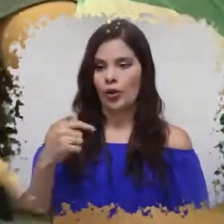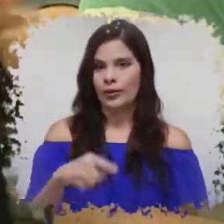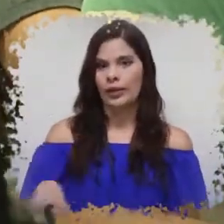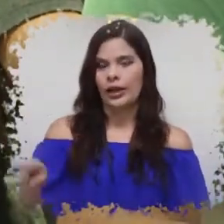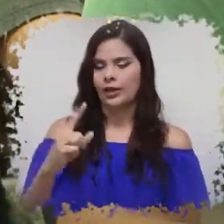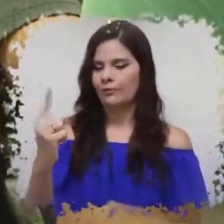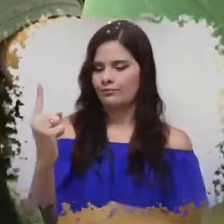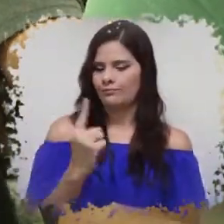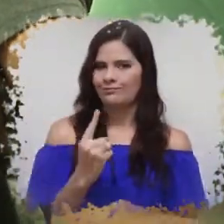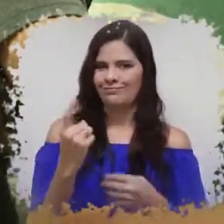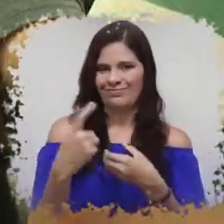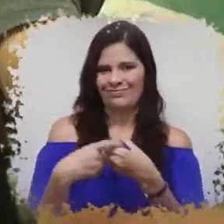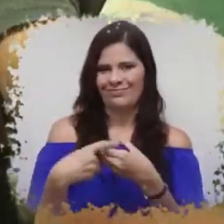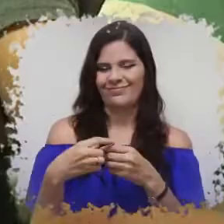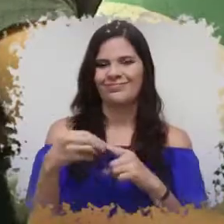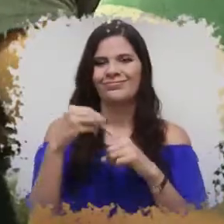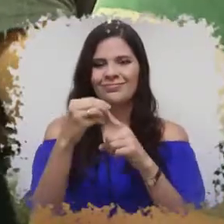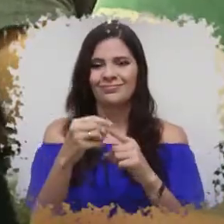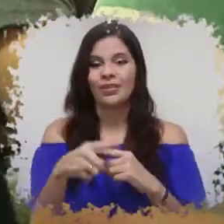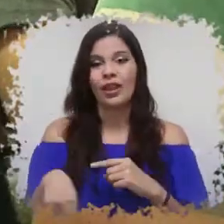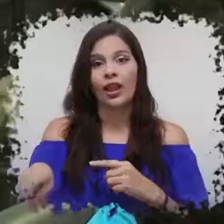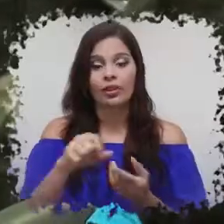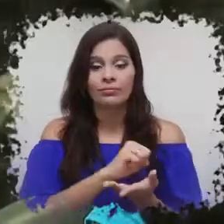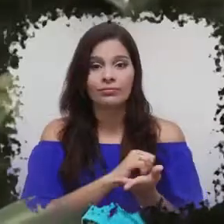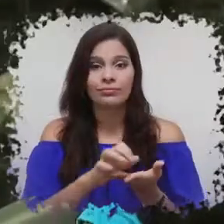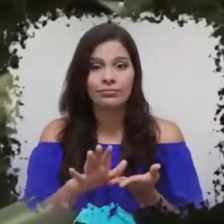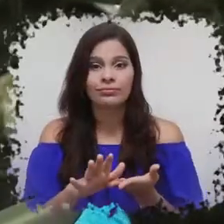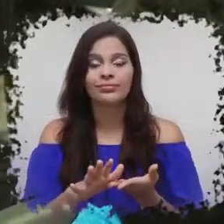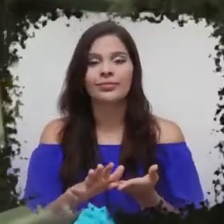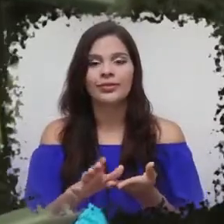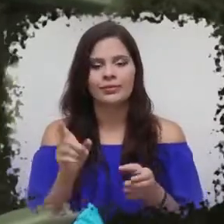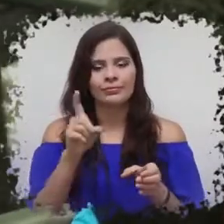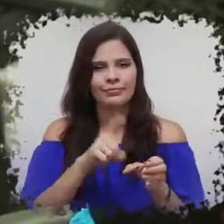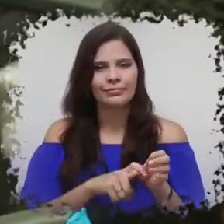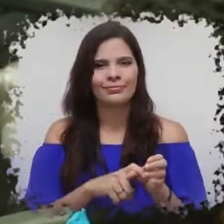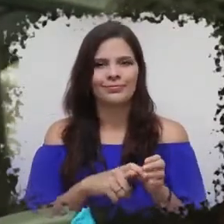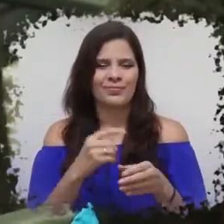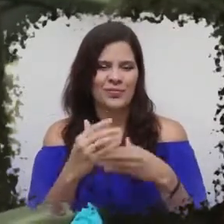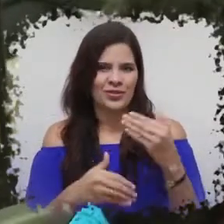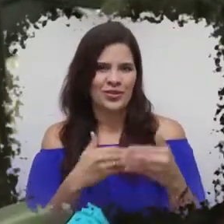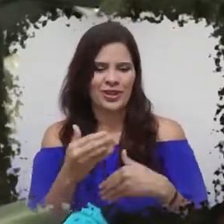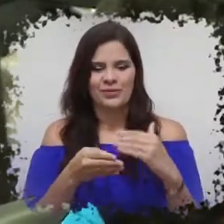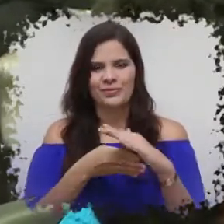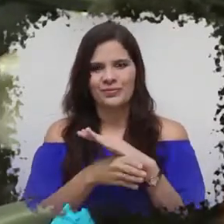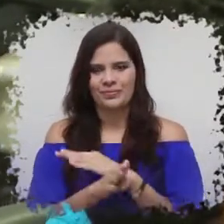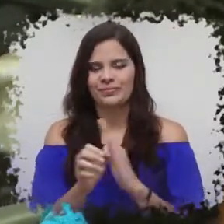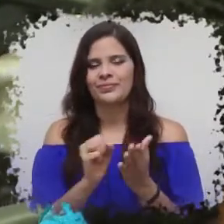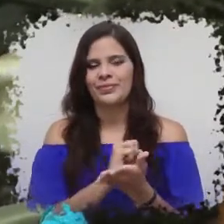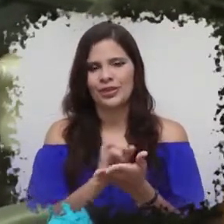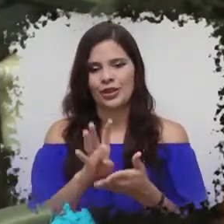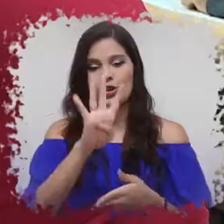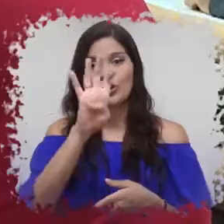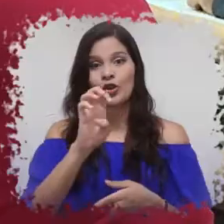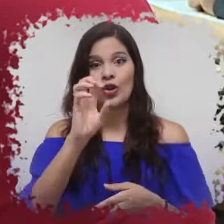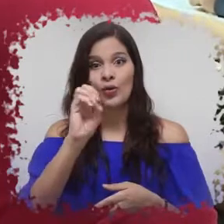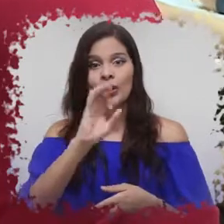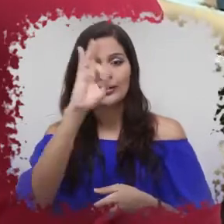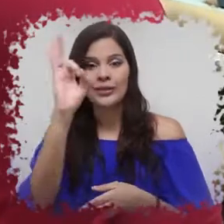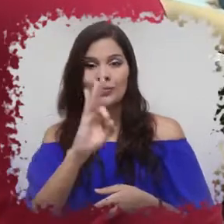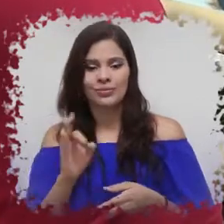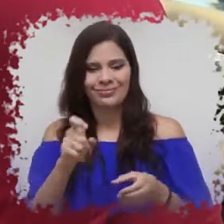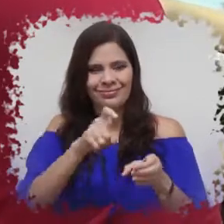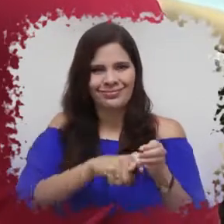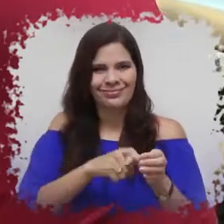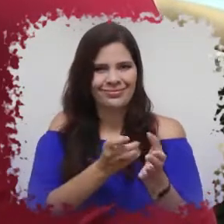como beneficiarios, además de la admisión por cupo especial, tendrán una exoneración del pago por concepto de inscripción en el proceso de